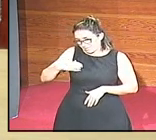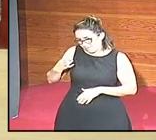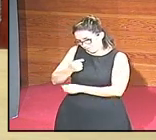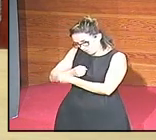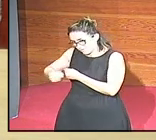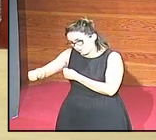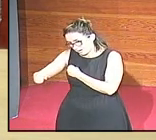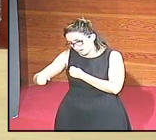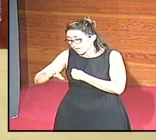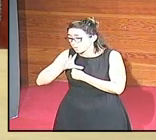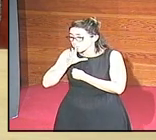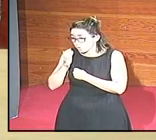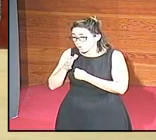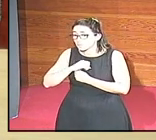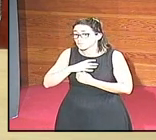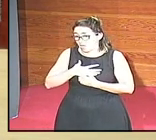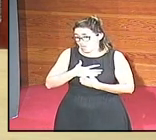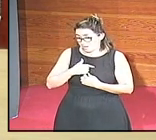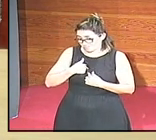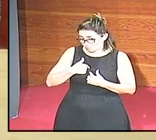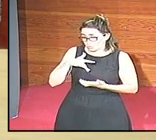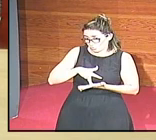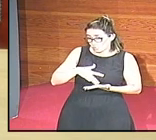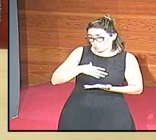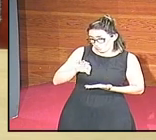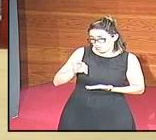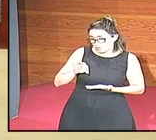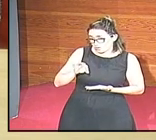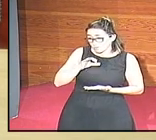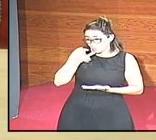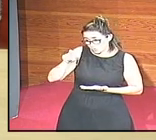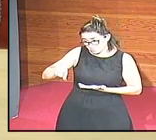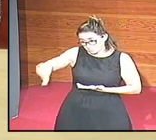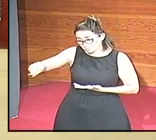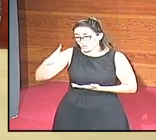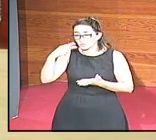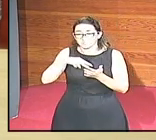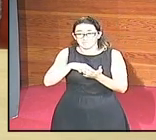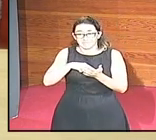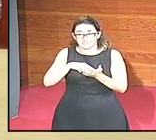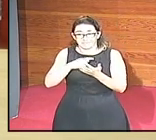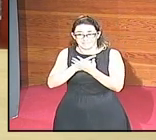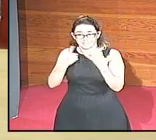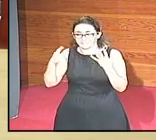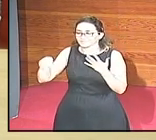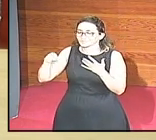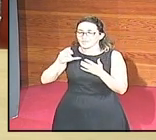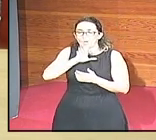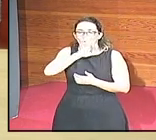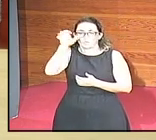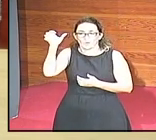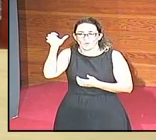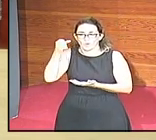porque mañana podemos ser nosotros. Porque estos señores en el 2010 estaban celebrando una Eurocopa, pensaban que iban a ser la